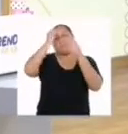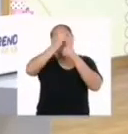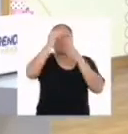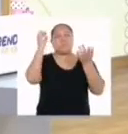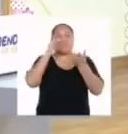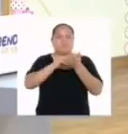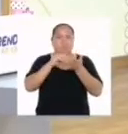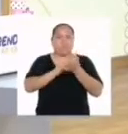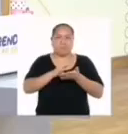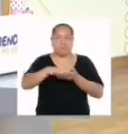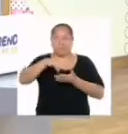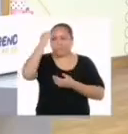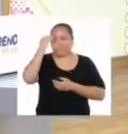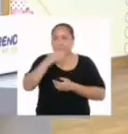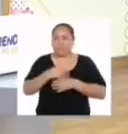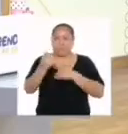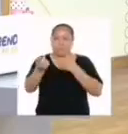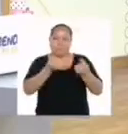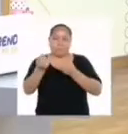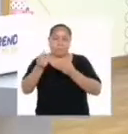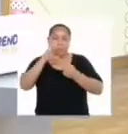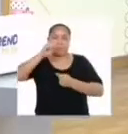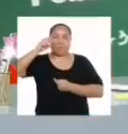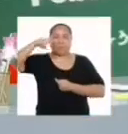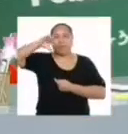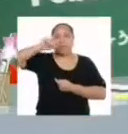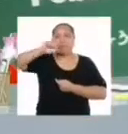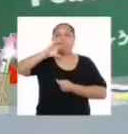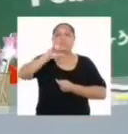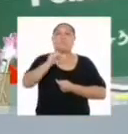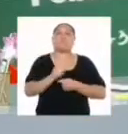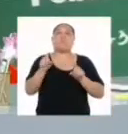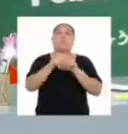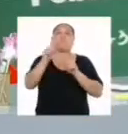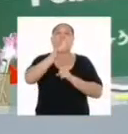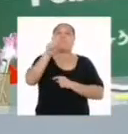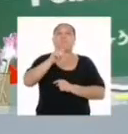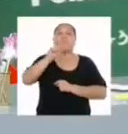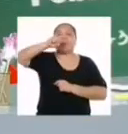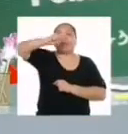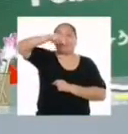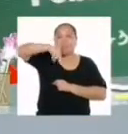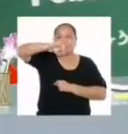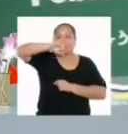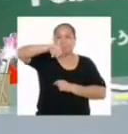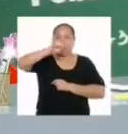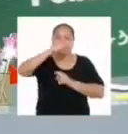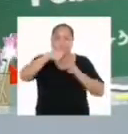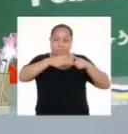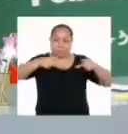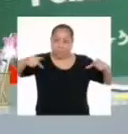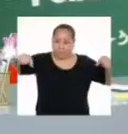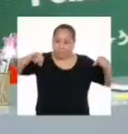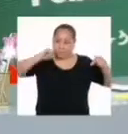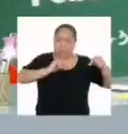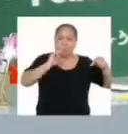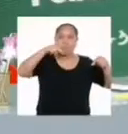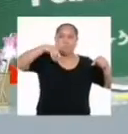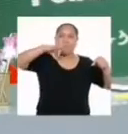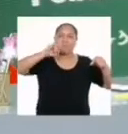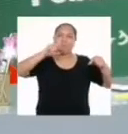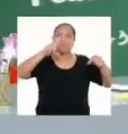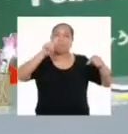más sobre la gestión de nuestras cuencas y zanjas de infiltración. Profesora, antes de irnos al corte, hablábamos sobre